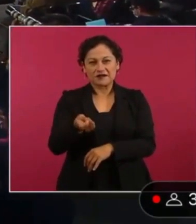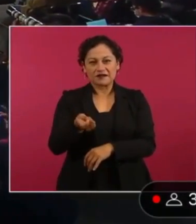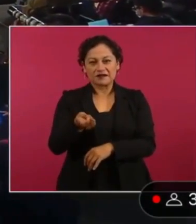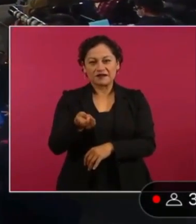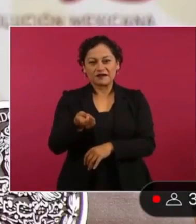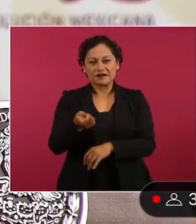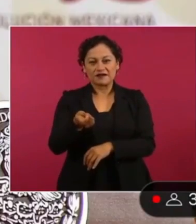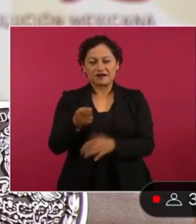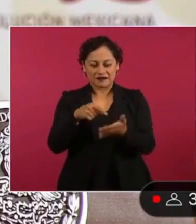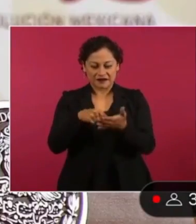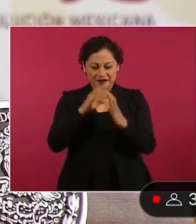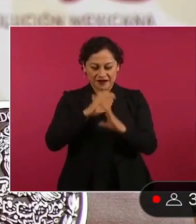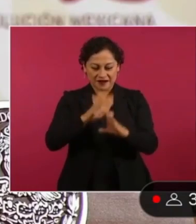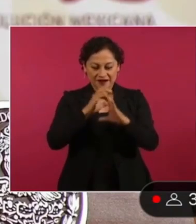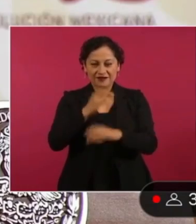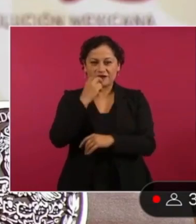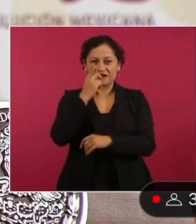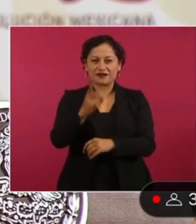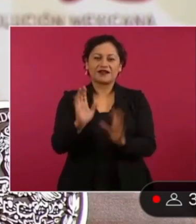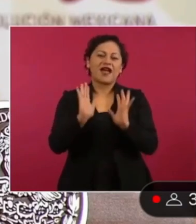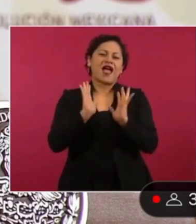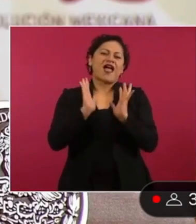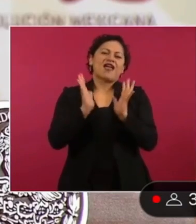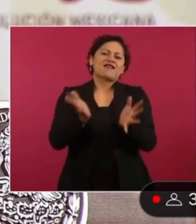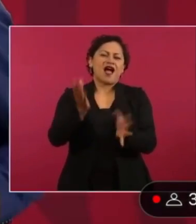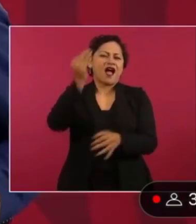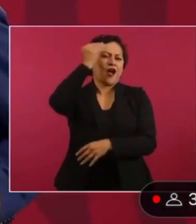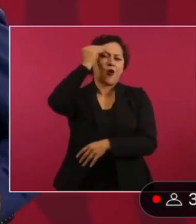ya superame ya superan